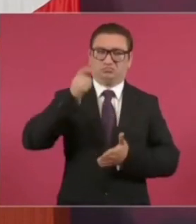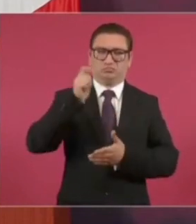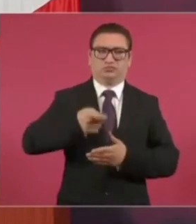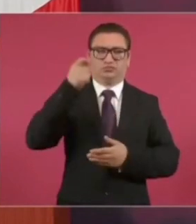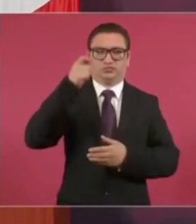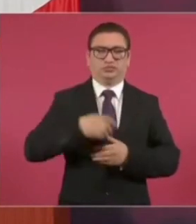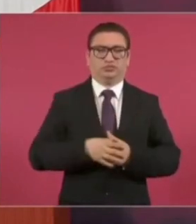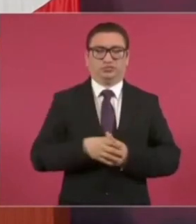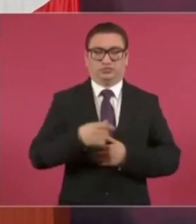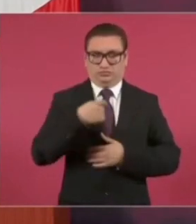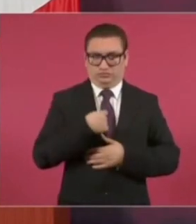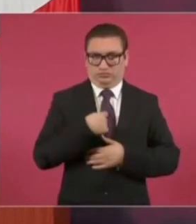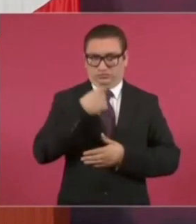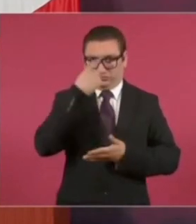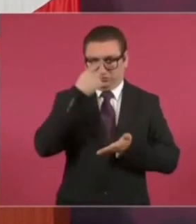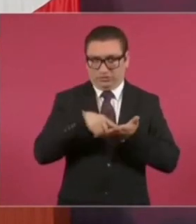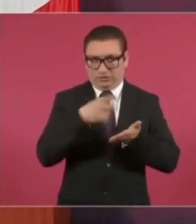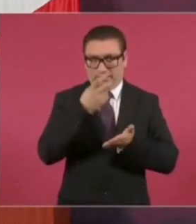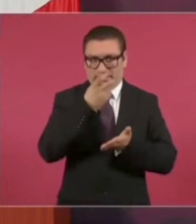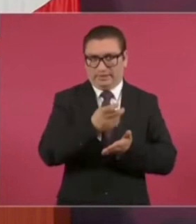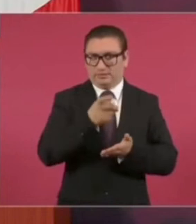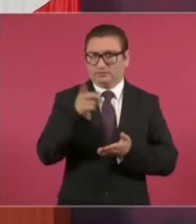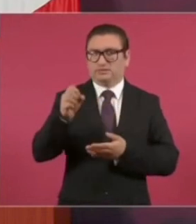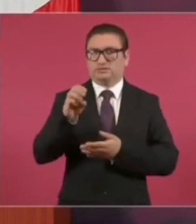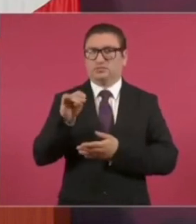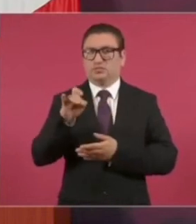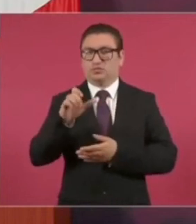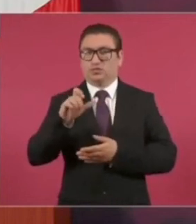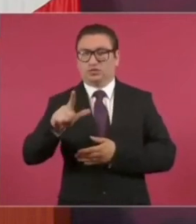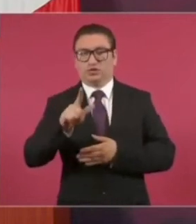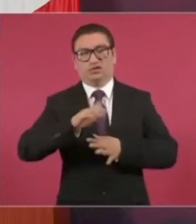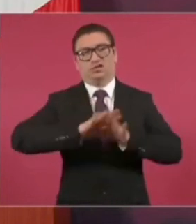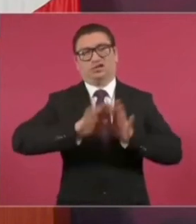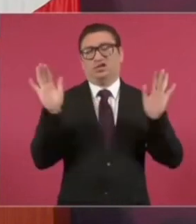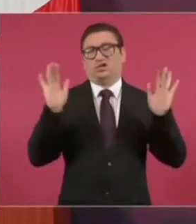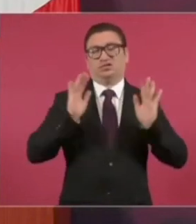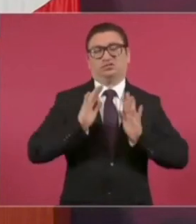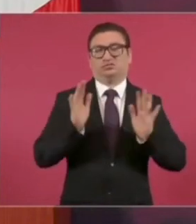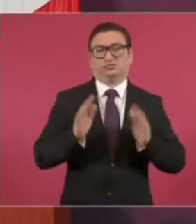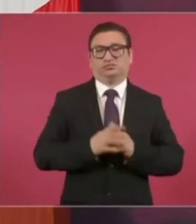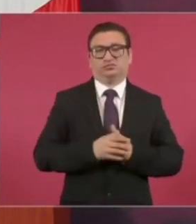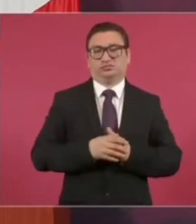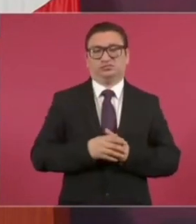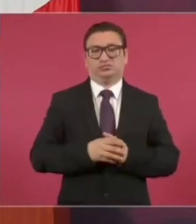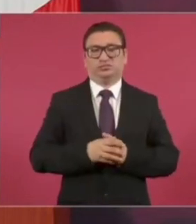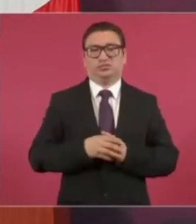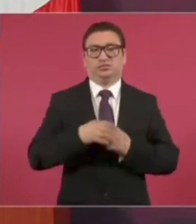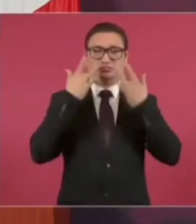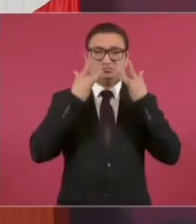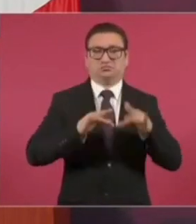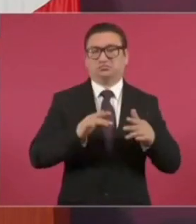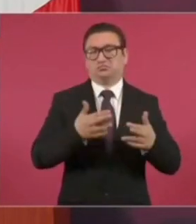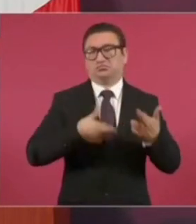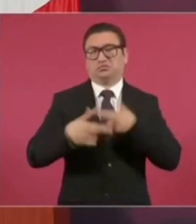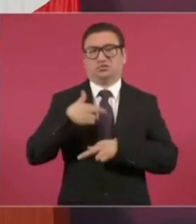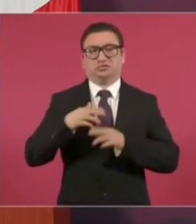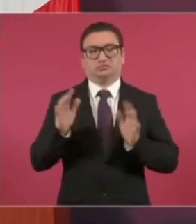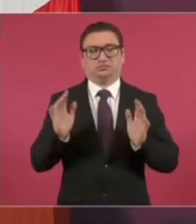Y esto, pues yo creo que fue lo que llevó a Samuel a decir, no, pues nos